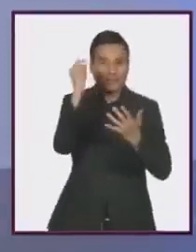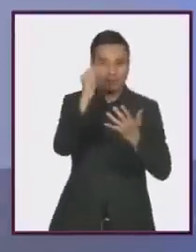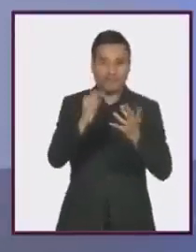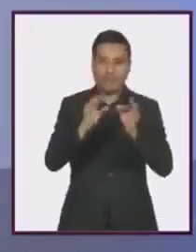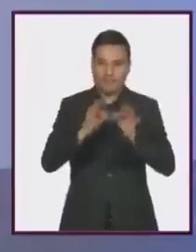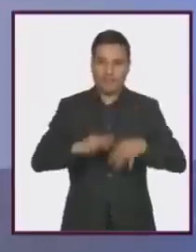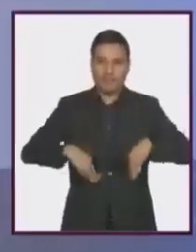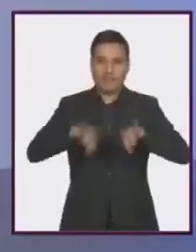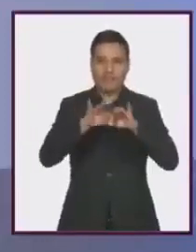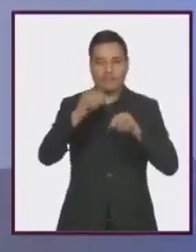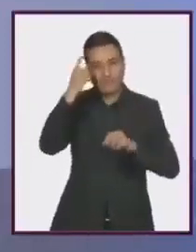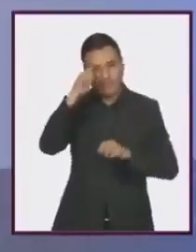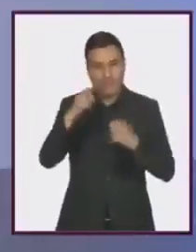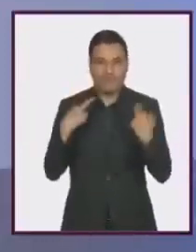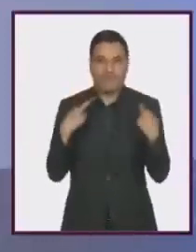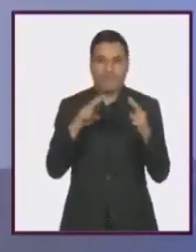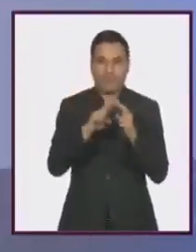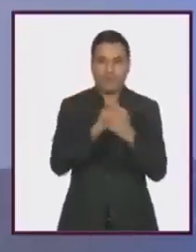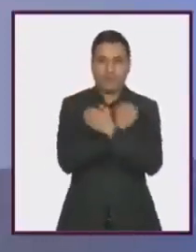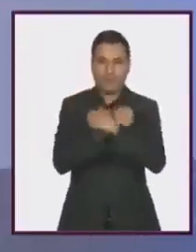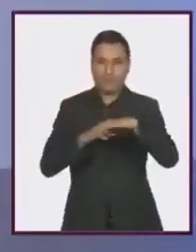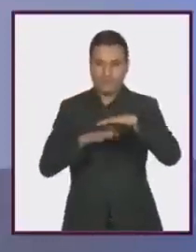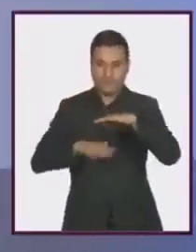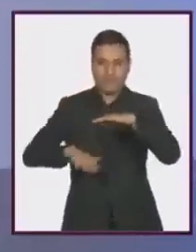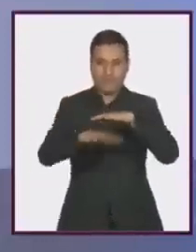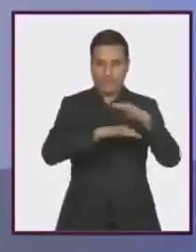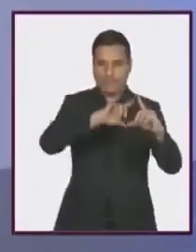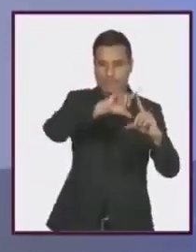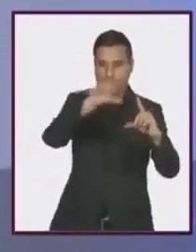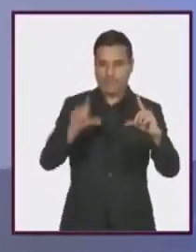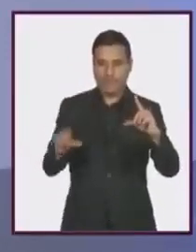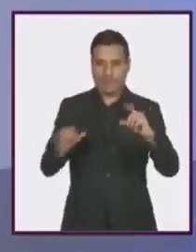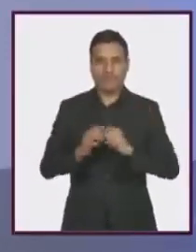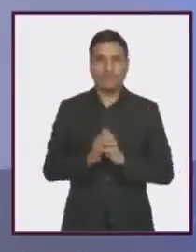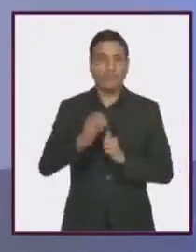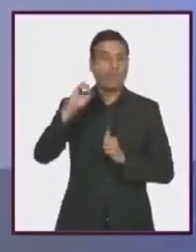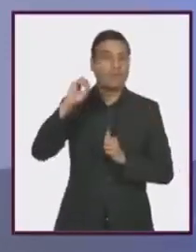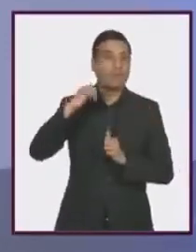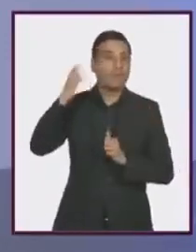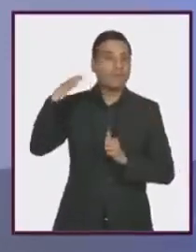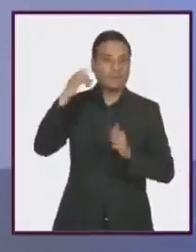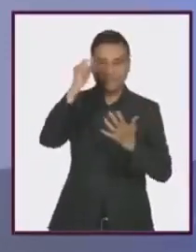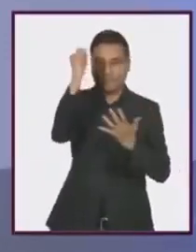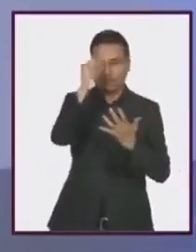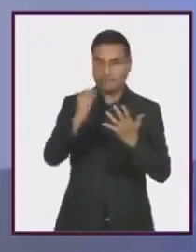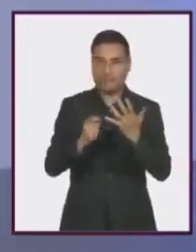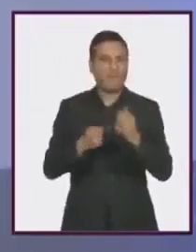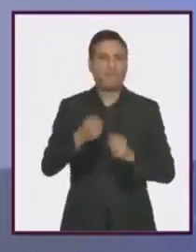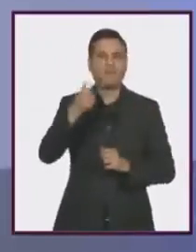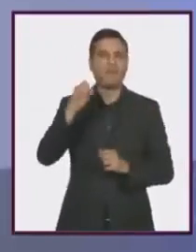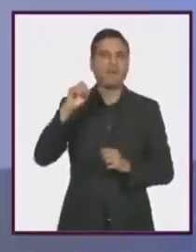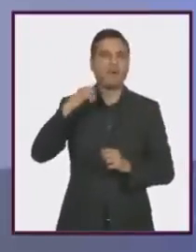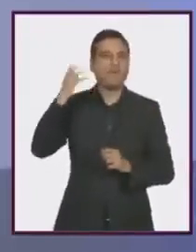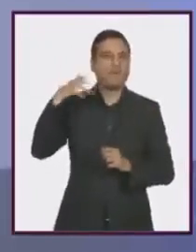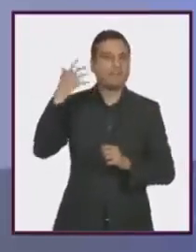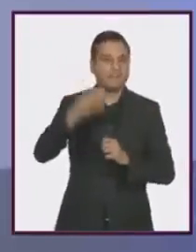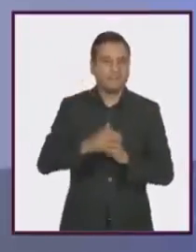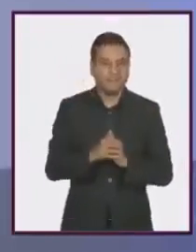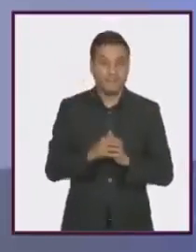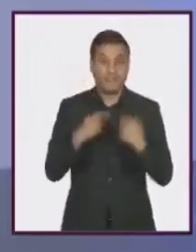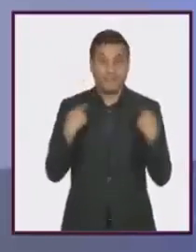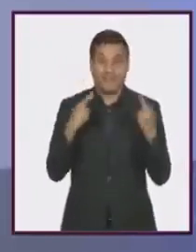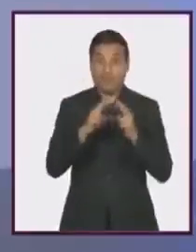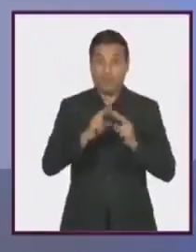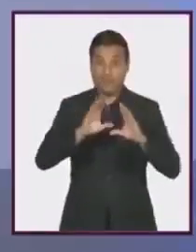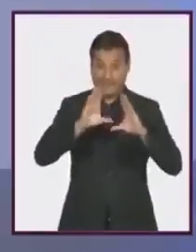nuestro país. Iniciamos esta serie de conferencias en línea con el tema Cambios en el paradigma de la práctica